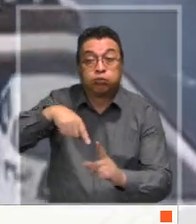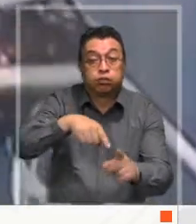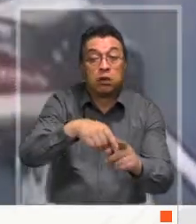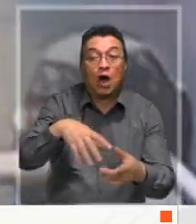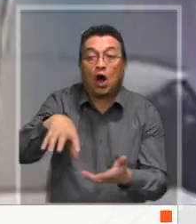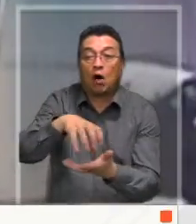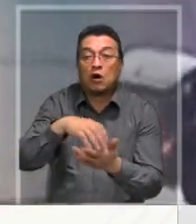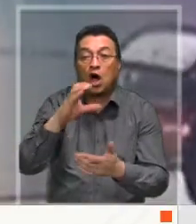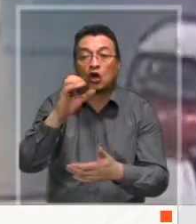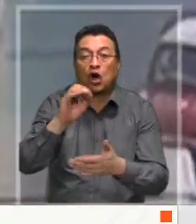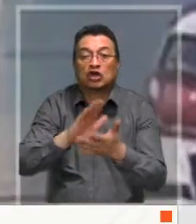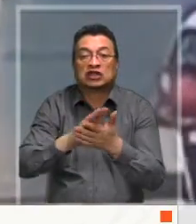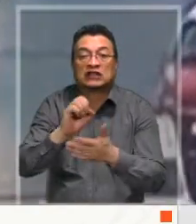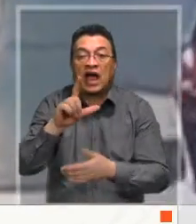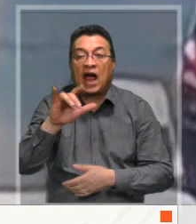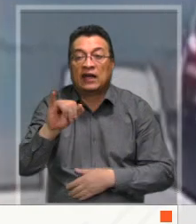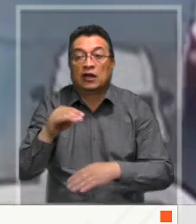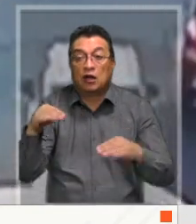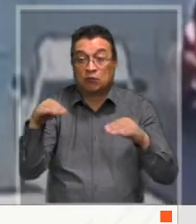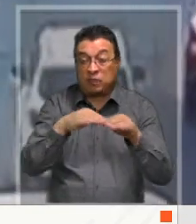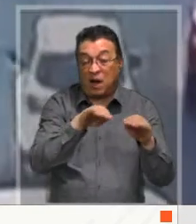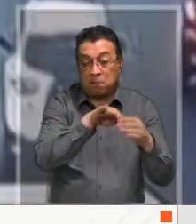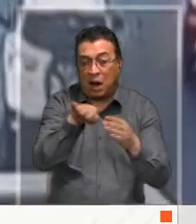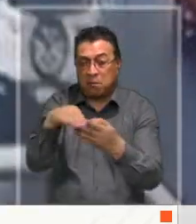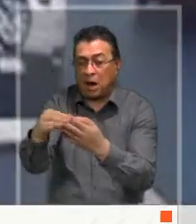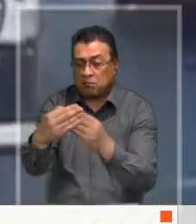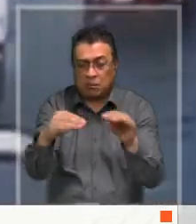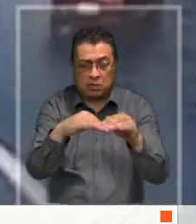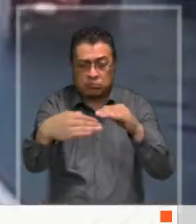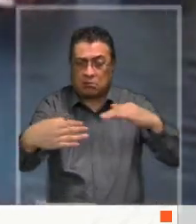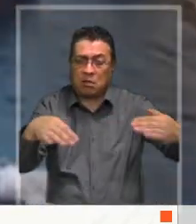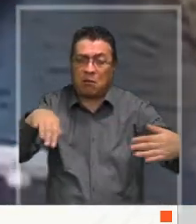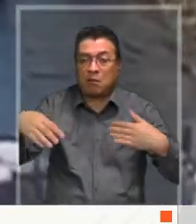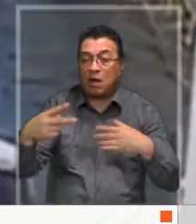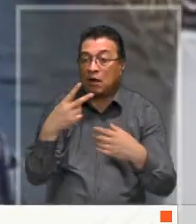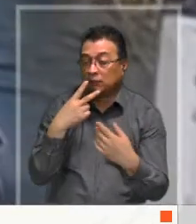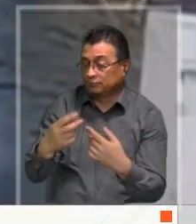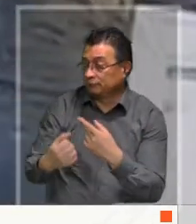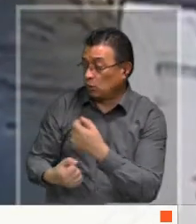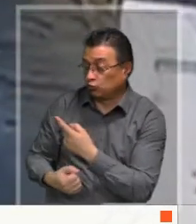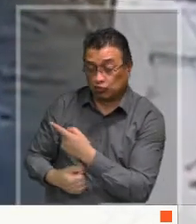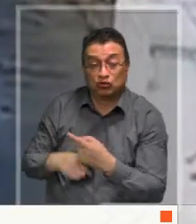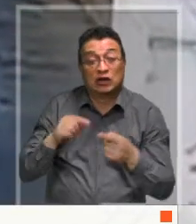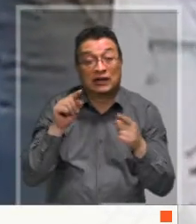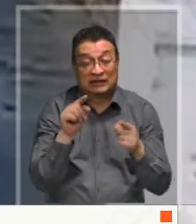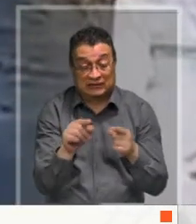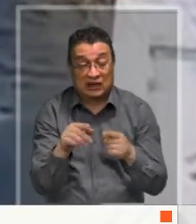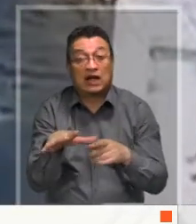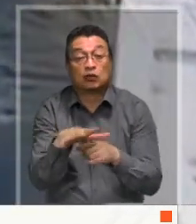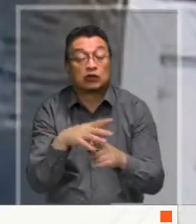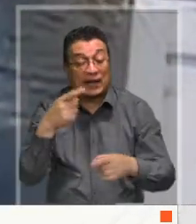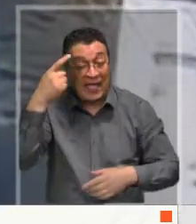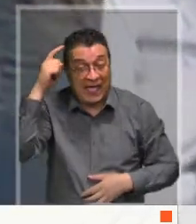Conchalí que terminó además con un choque múltiple. Ustedes ven las imágenes. Jorge, tú nos actualizas además la situación de la persona